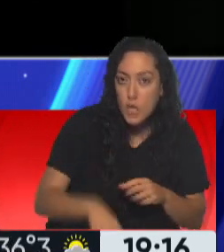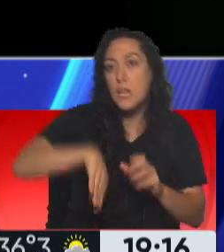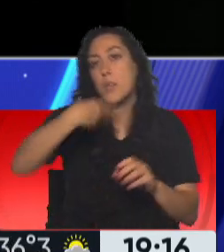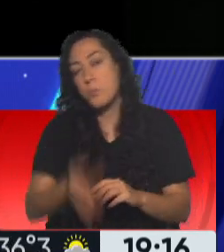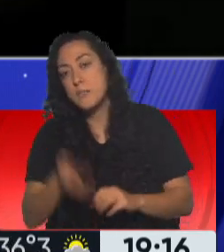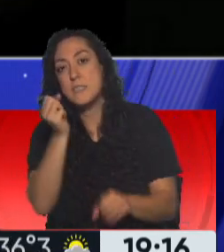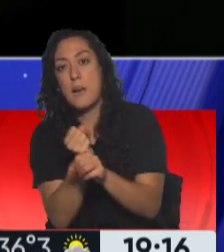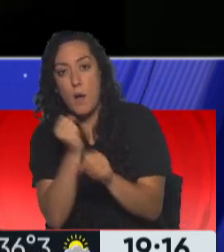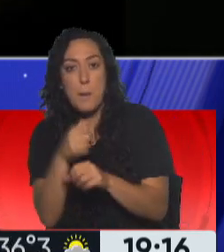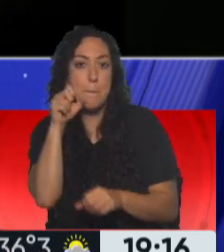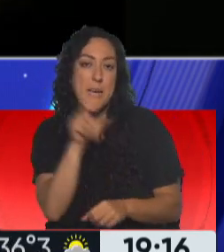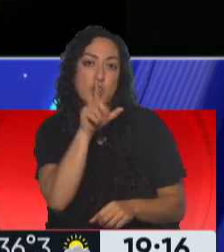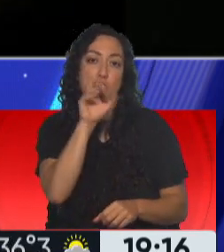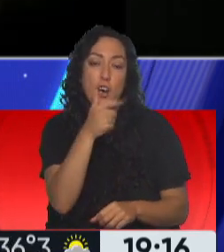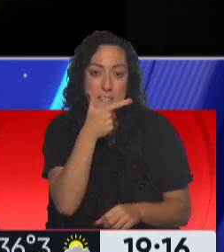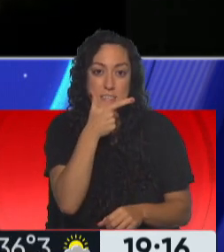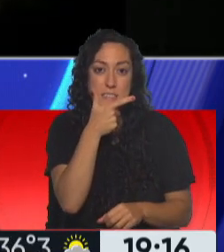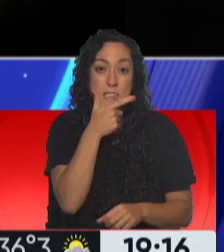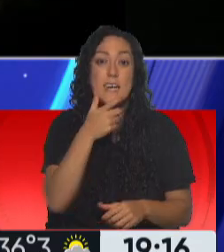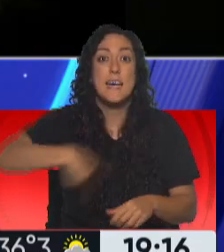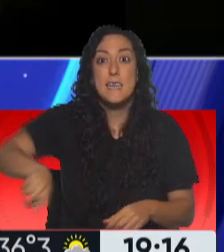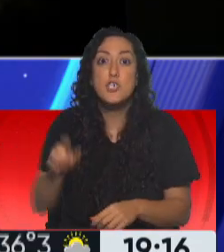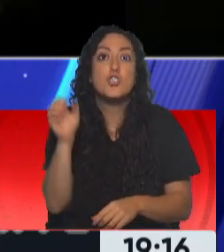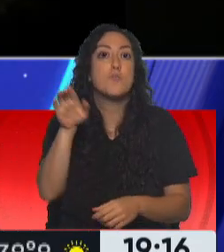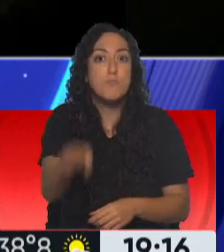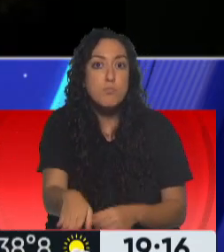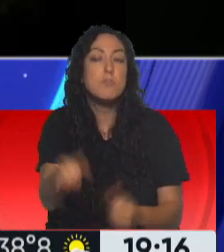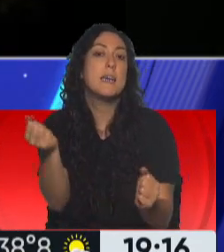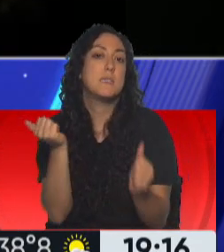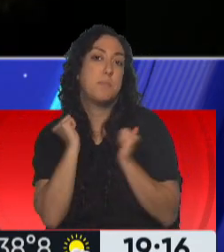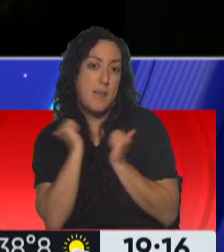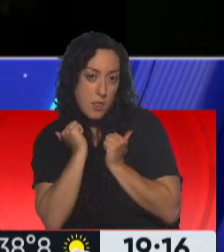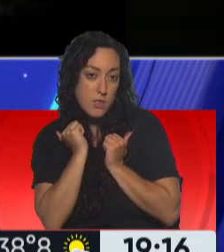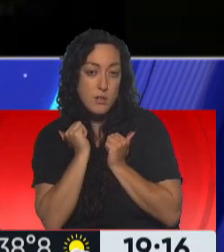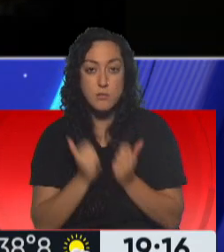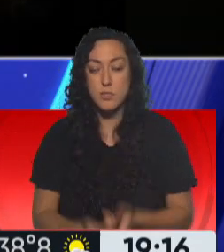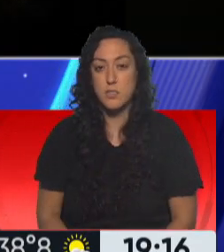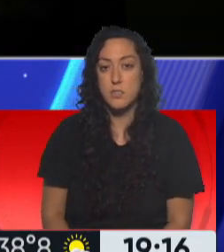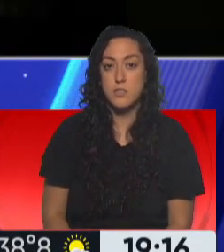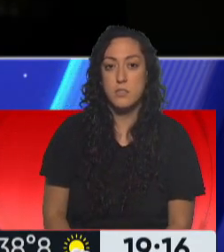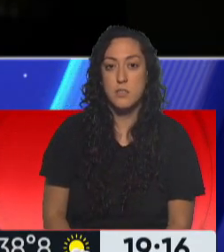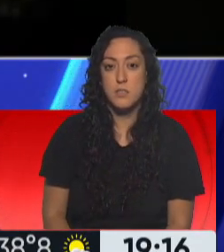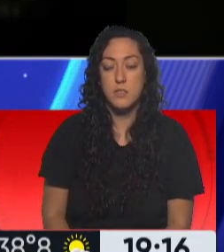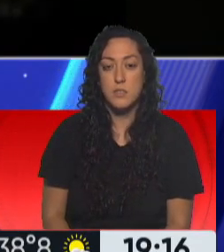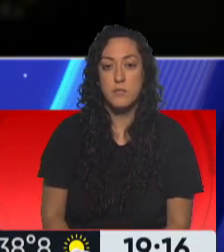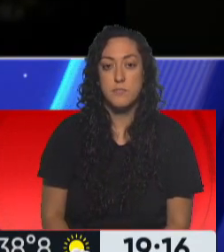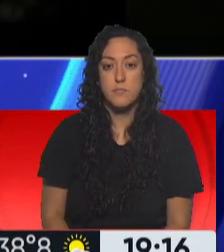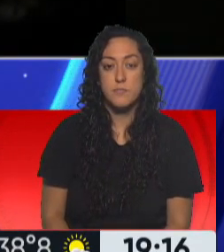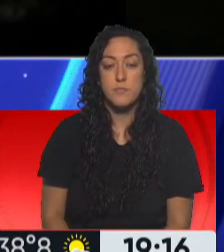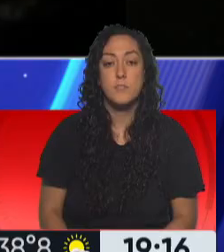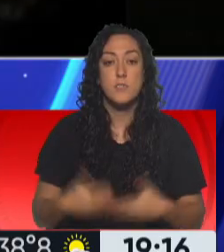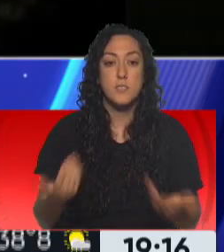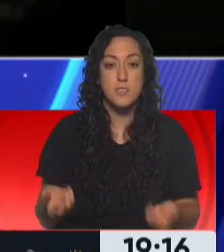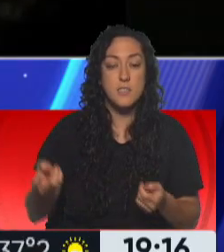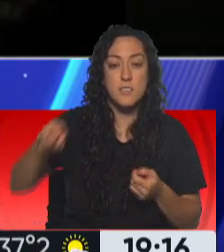esperando Metrogas justamente es que Edesur haga ese corte para que los trabajadores de Metrogas puedan ingresar al lugar